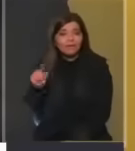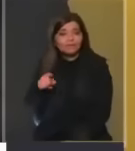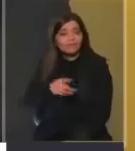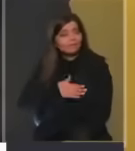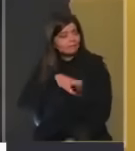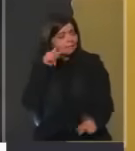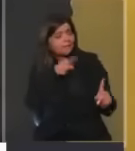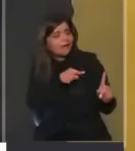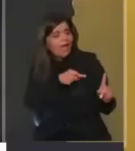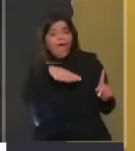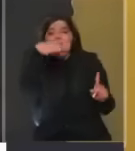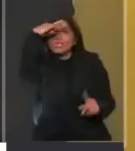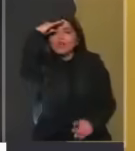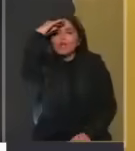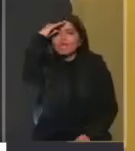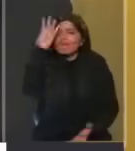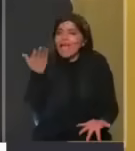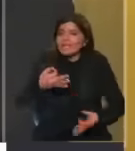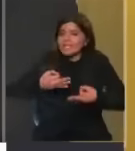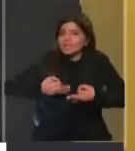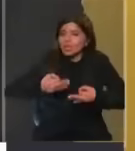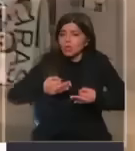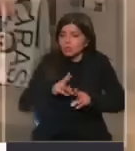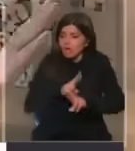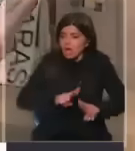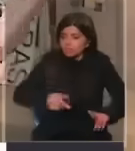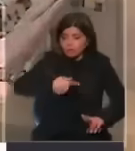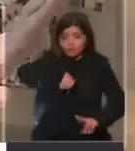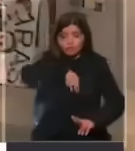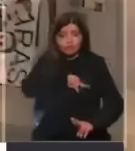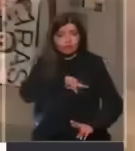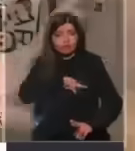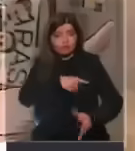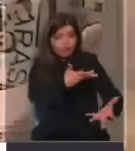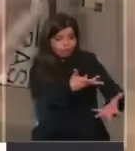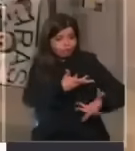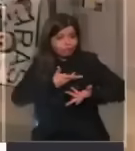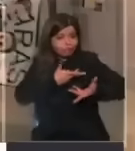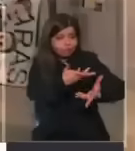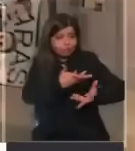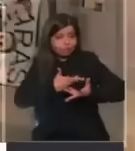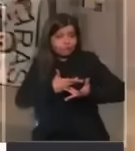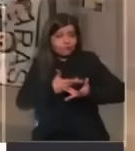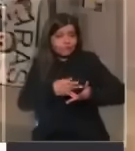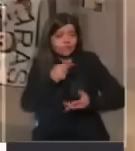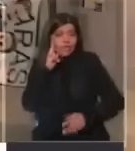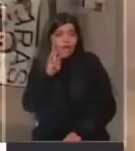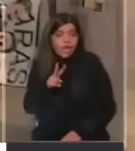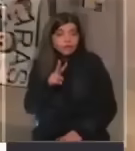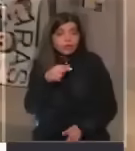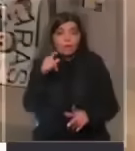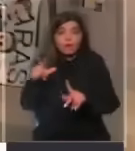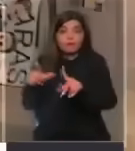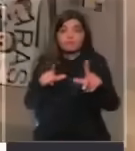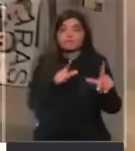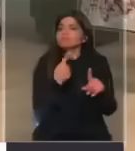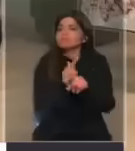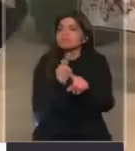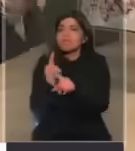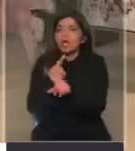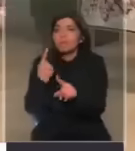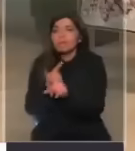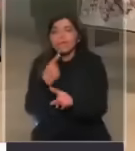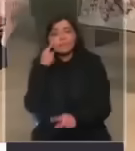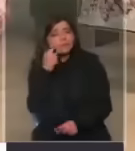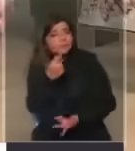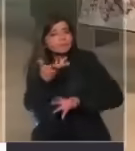confianza y tranquilidad nos daba para estar en ese lugar. Él les transmitía esa seguridad, se las transmitió en estas imágenes que estamos viendo donde conversan con él y se le